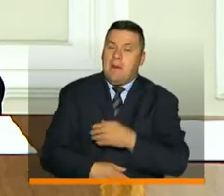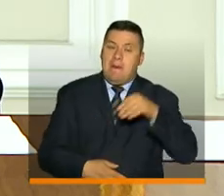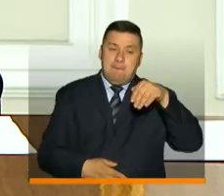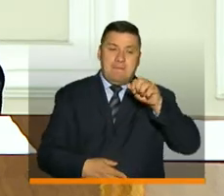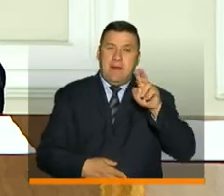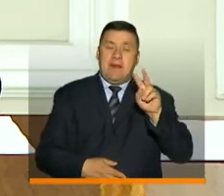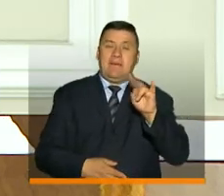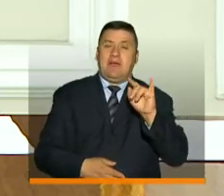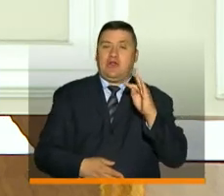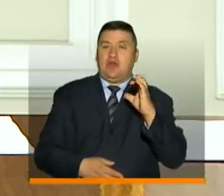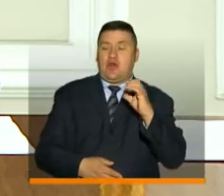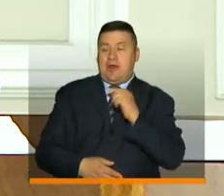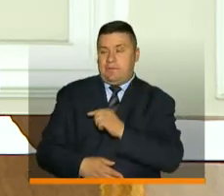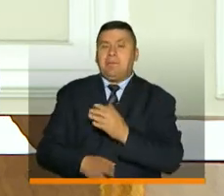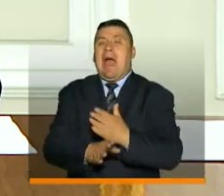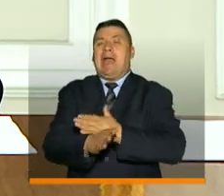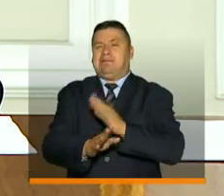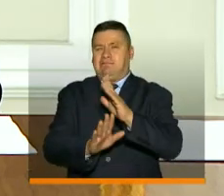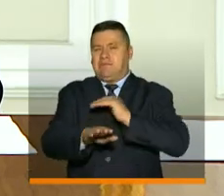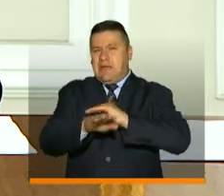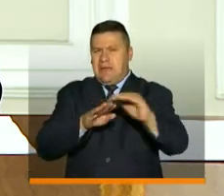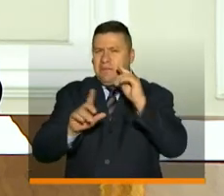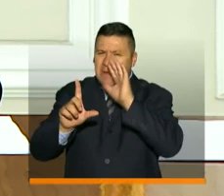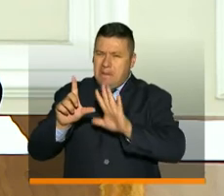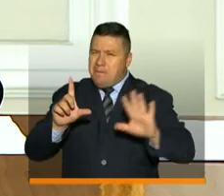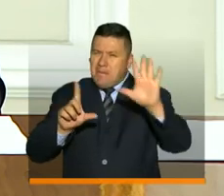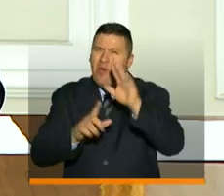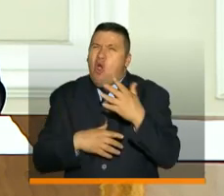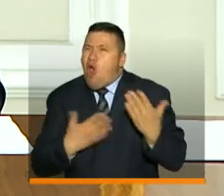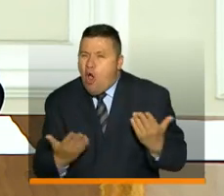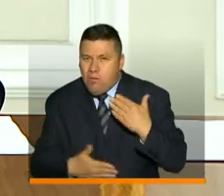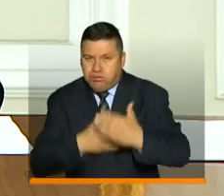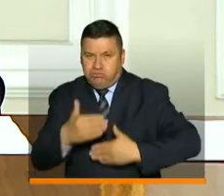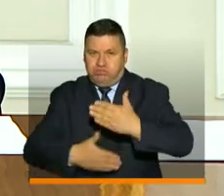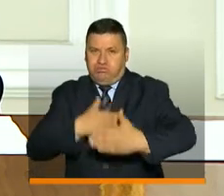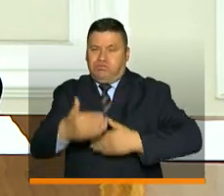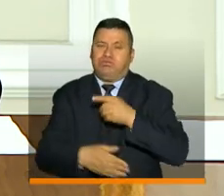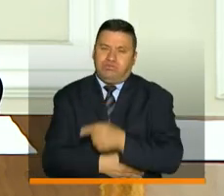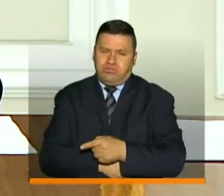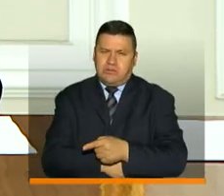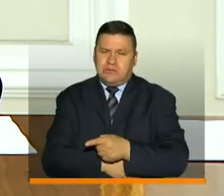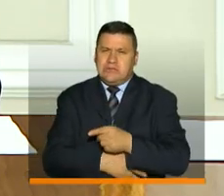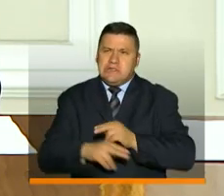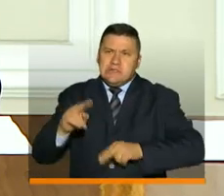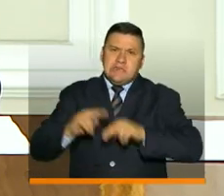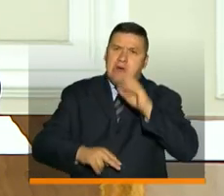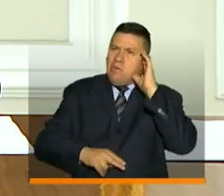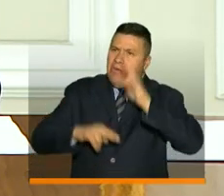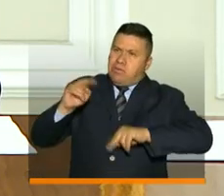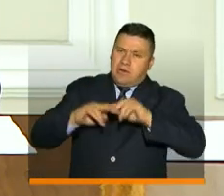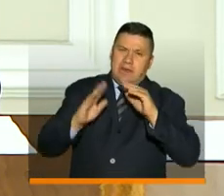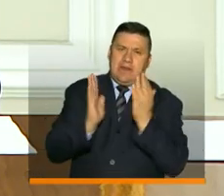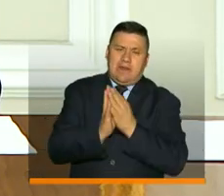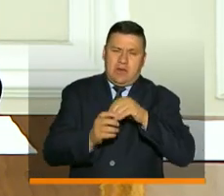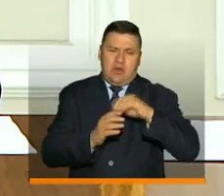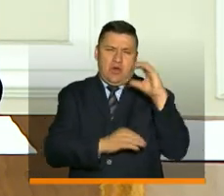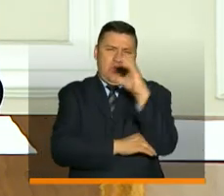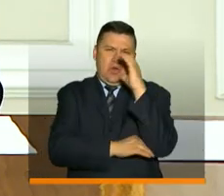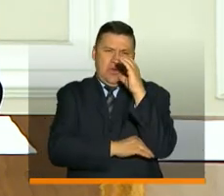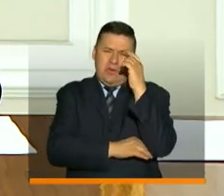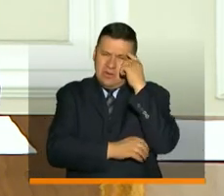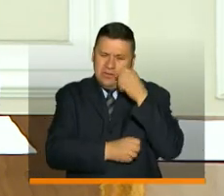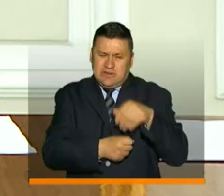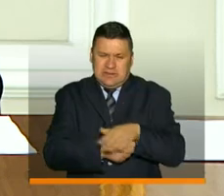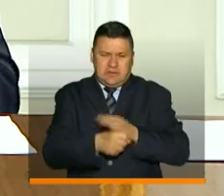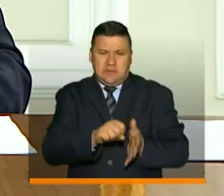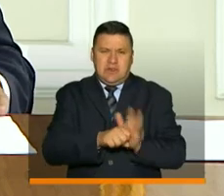le voy a dar la palabra, pero antes de eso, quiero invitarlos a que todos ustedes vean cómo están avanzando las obras de infraestructura educativa en Colombia en